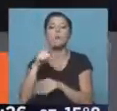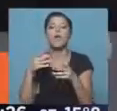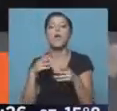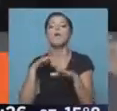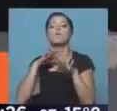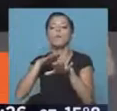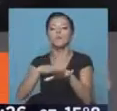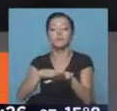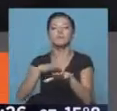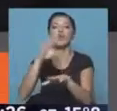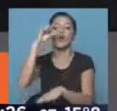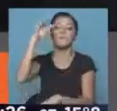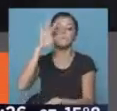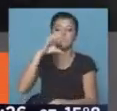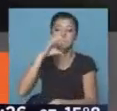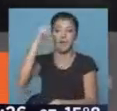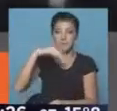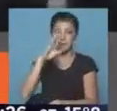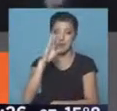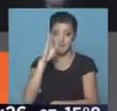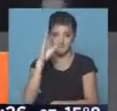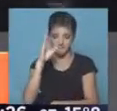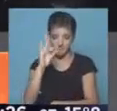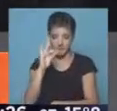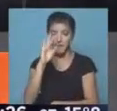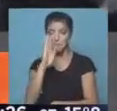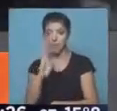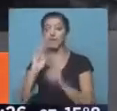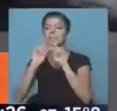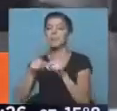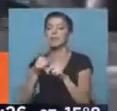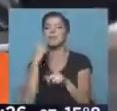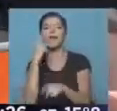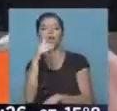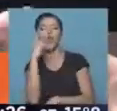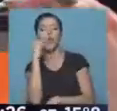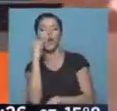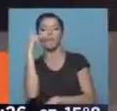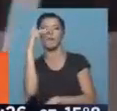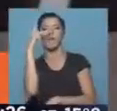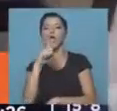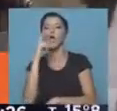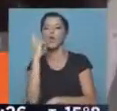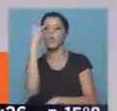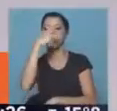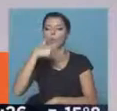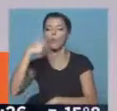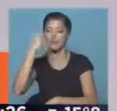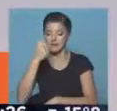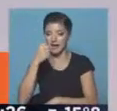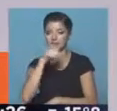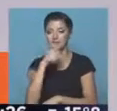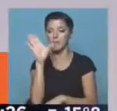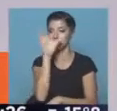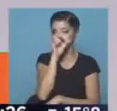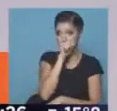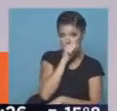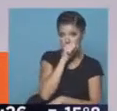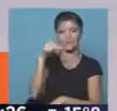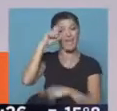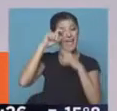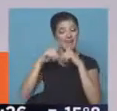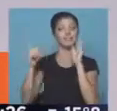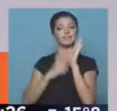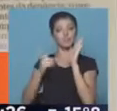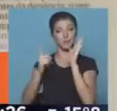Movimiento Democrático Brasileño y para comprar el silencio de un potencial delator del Lava Jato, Eduardo Cunha, el condenado ex